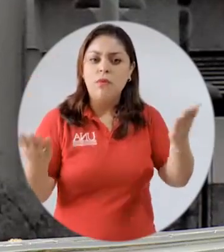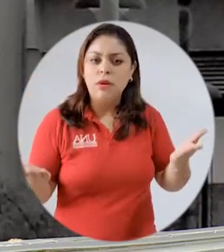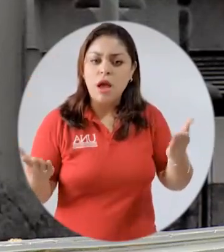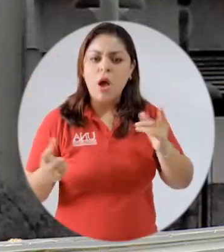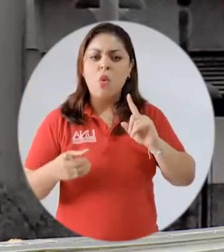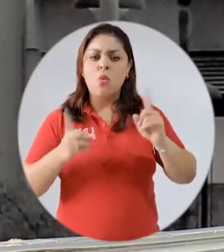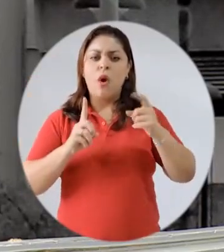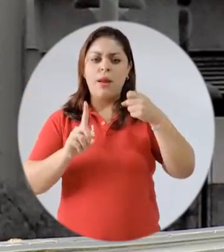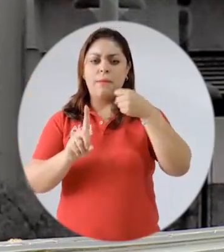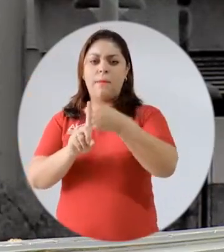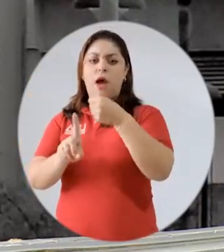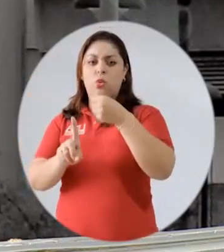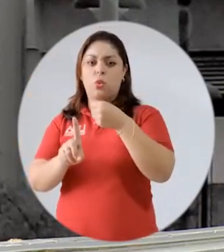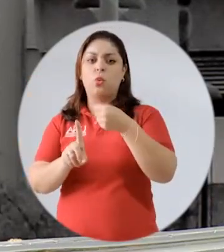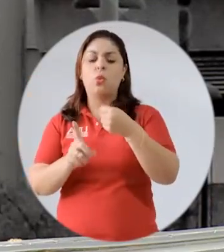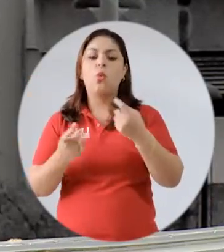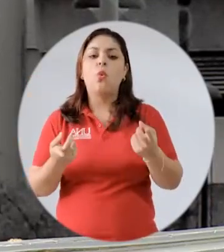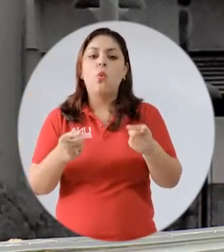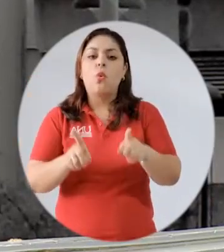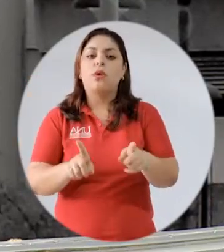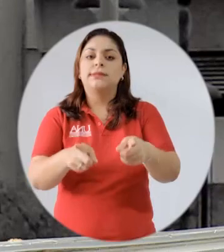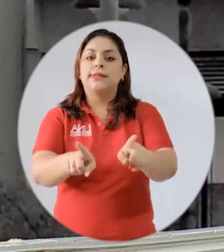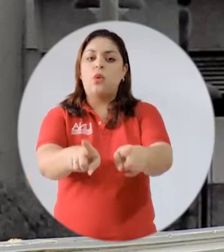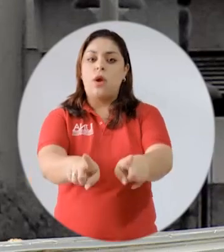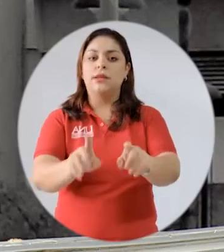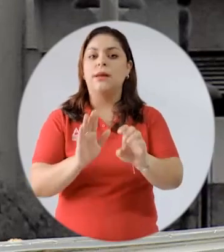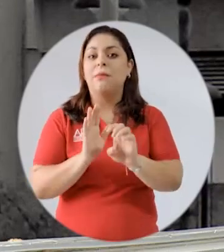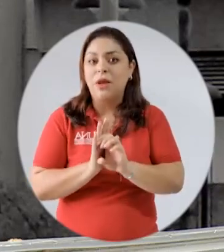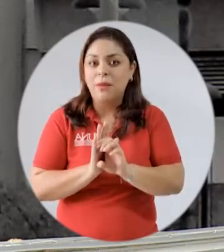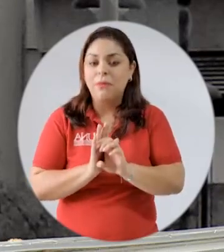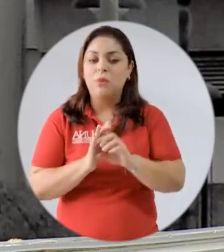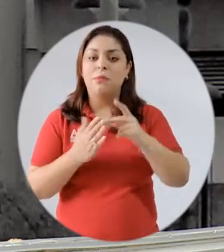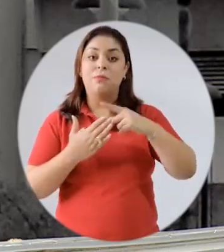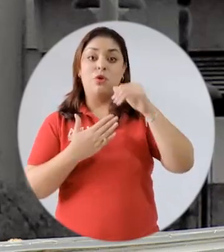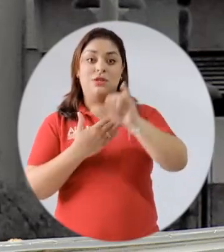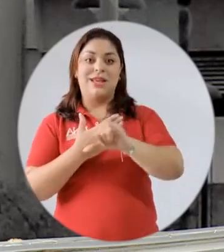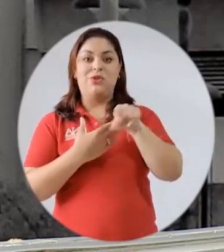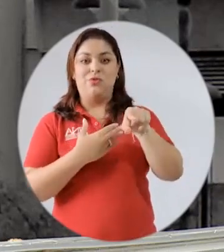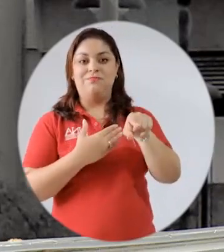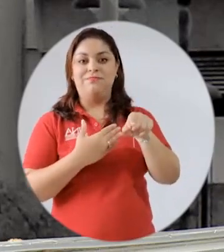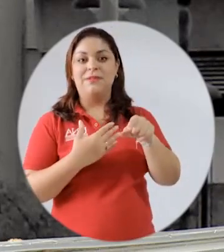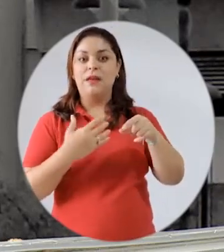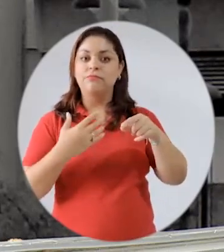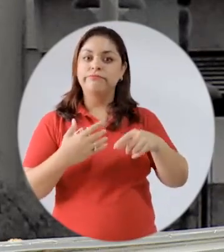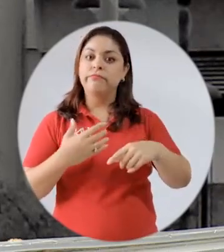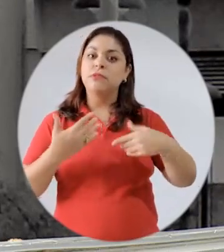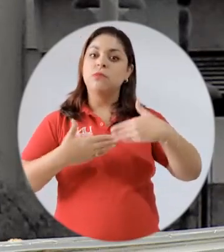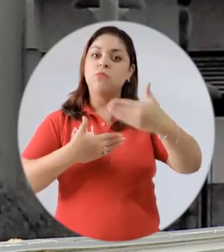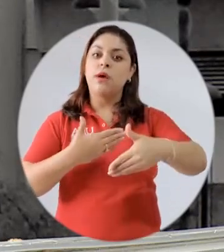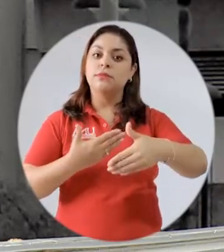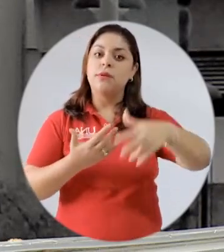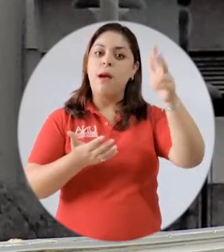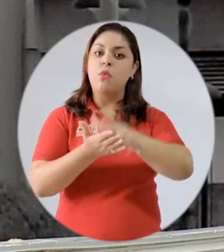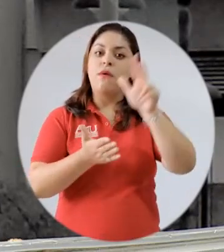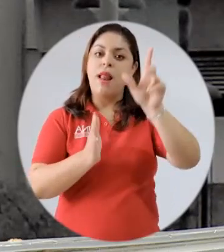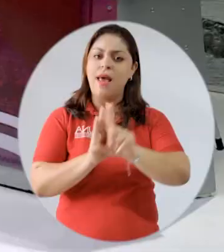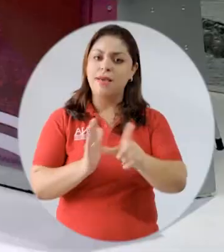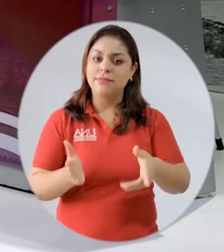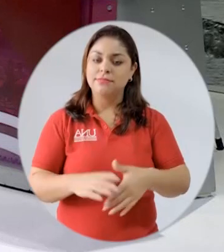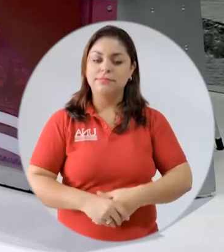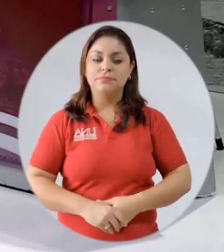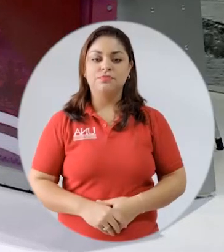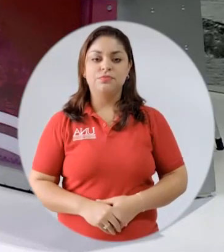educativos y ver el problema de transporte que tenemos, ¿verdad? Y es importante porque si yo sumaría si